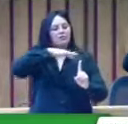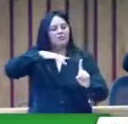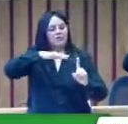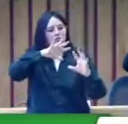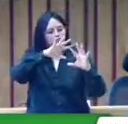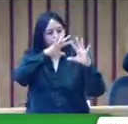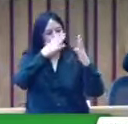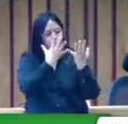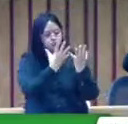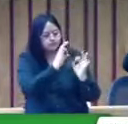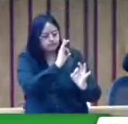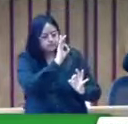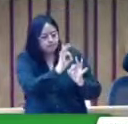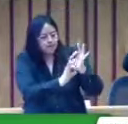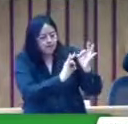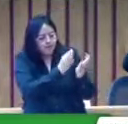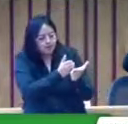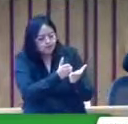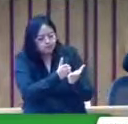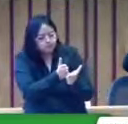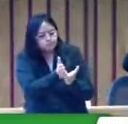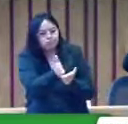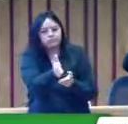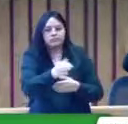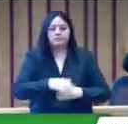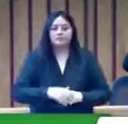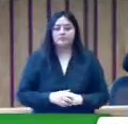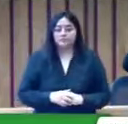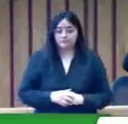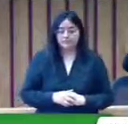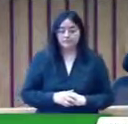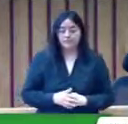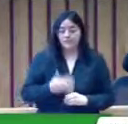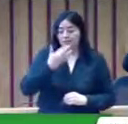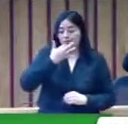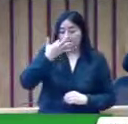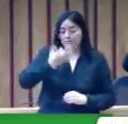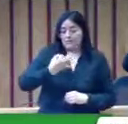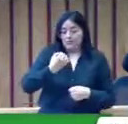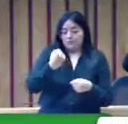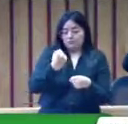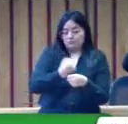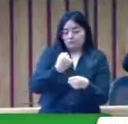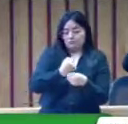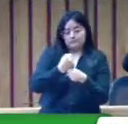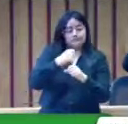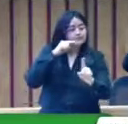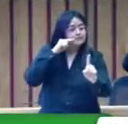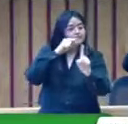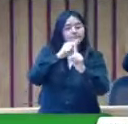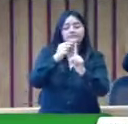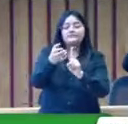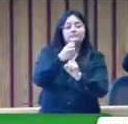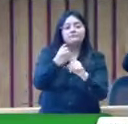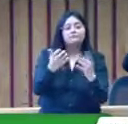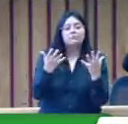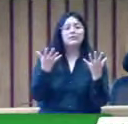sostenibilidad. Y es un trabajo para lograr